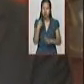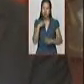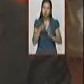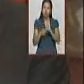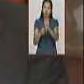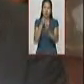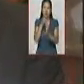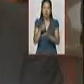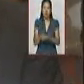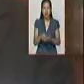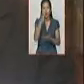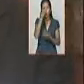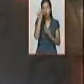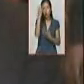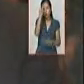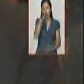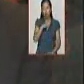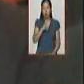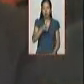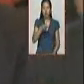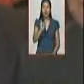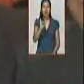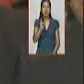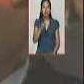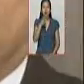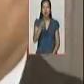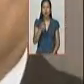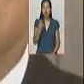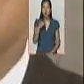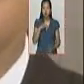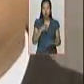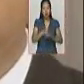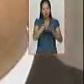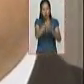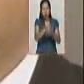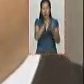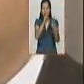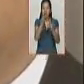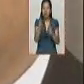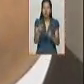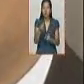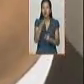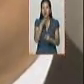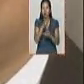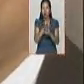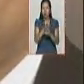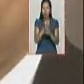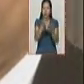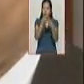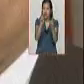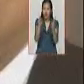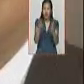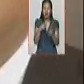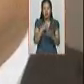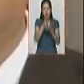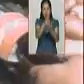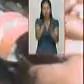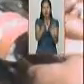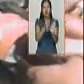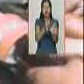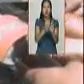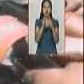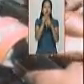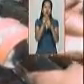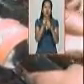de chía jung quien apuntó que se dispondrá de atención psiquiátrica a personas con elección sexual diversa surge esta denuncia